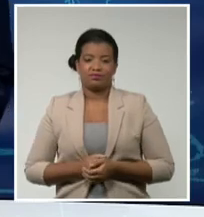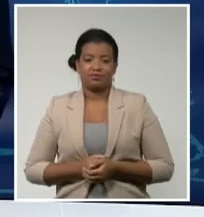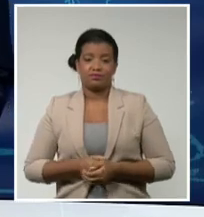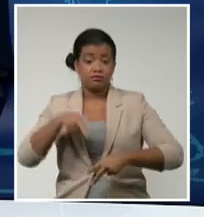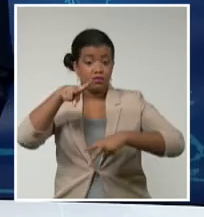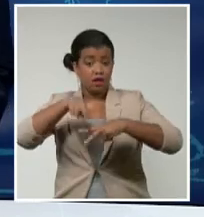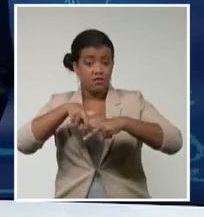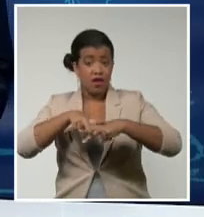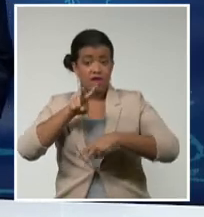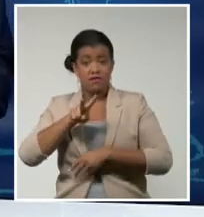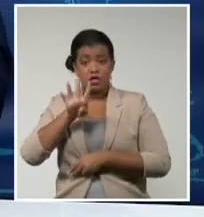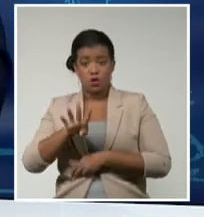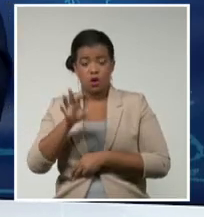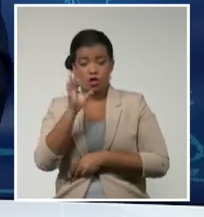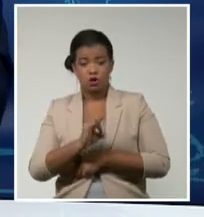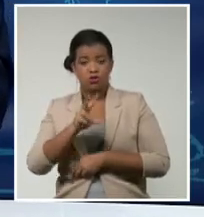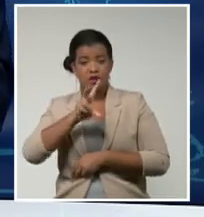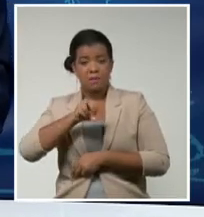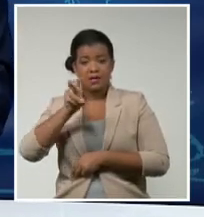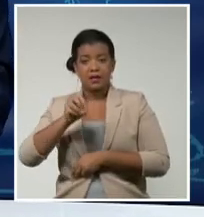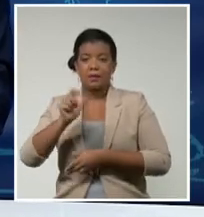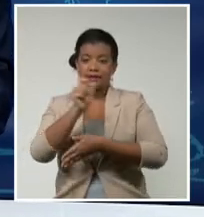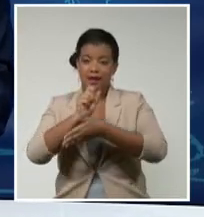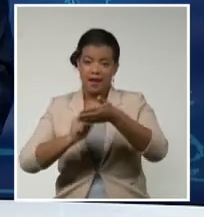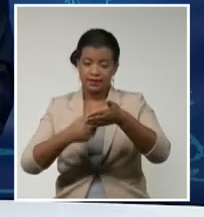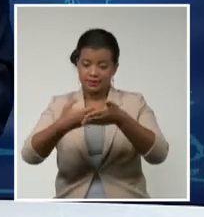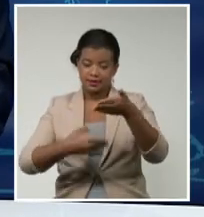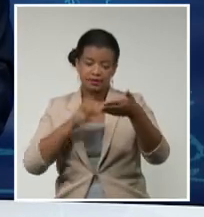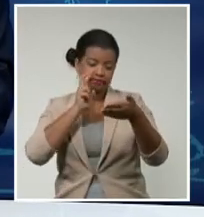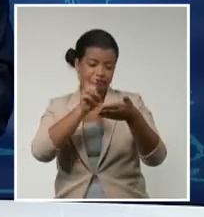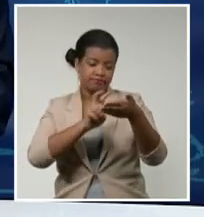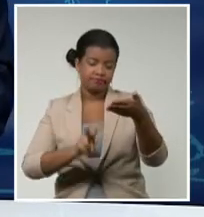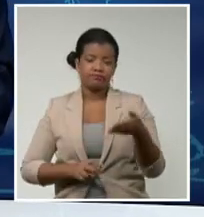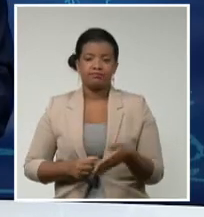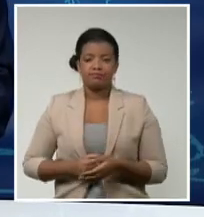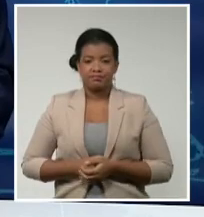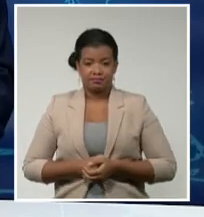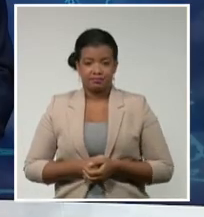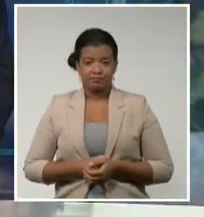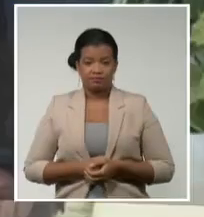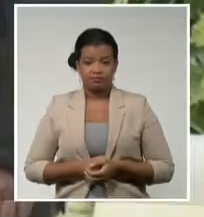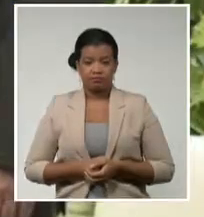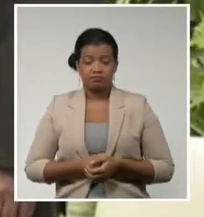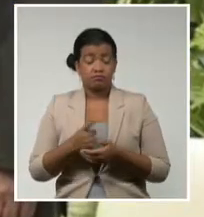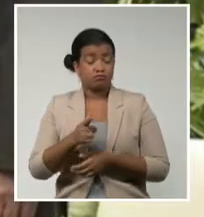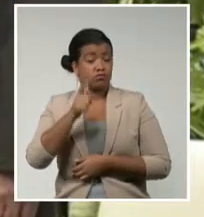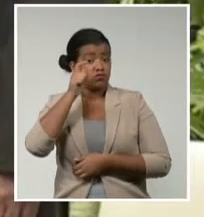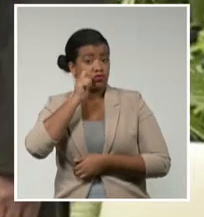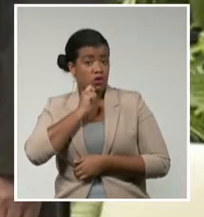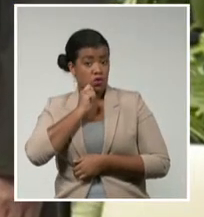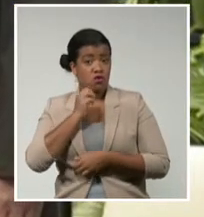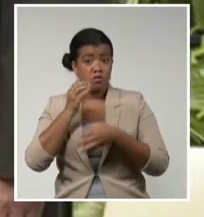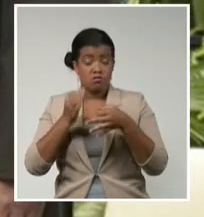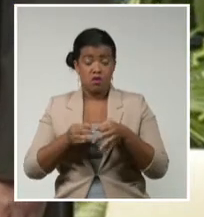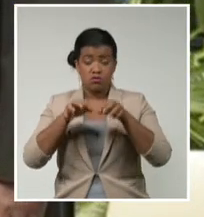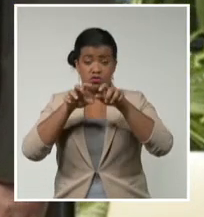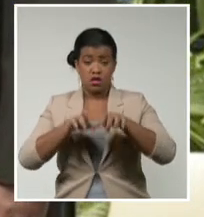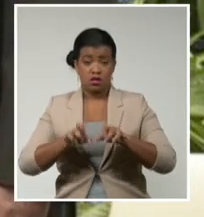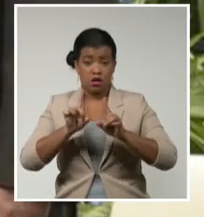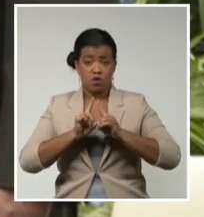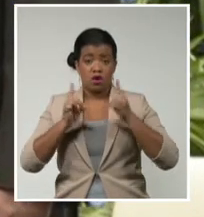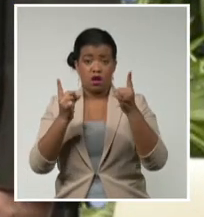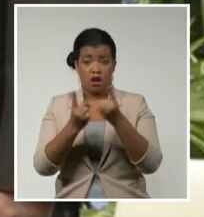24 de octubre de 2020 años 62 de la revolución excelentísimo señor antonio guterres secretario general de